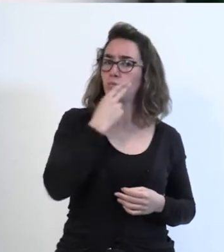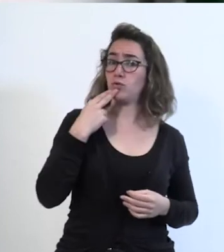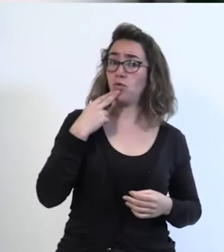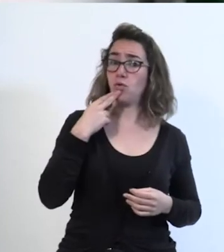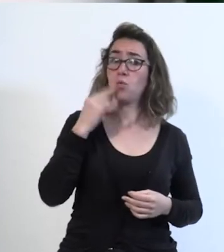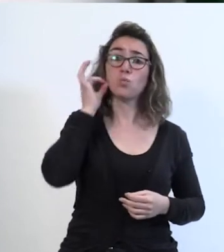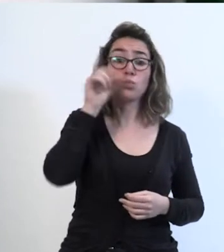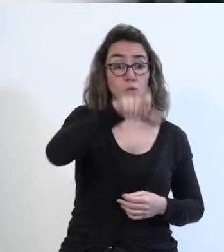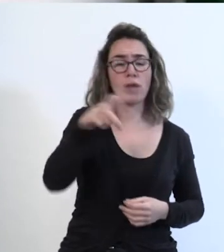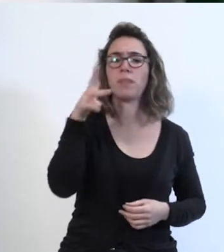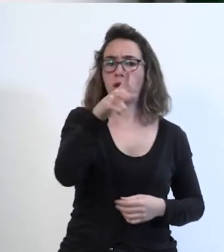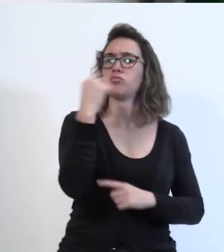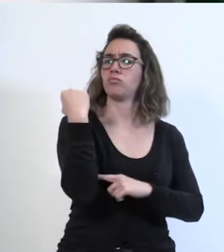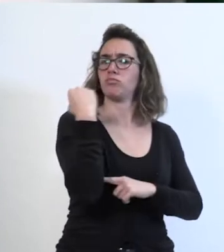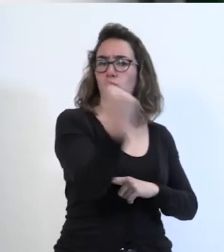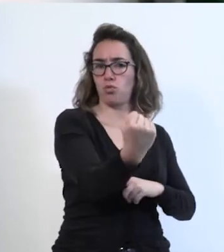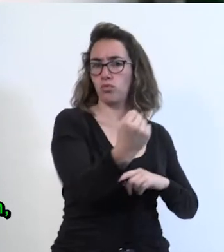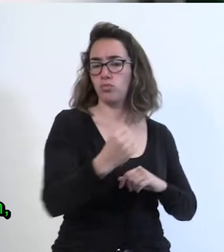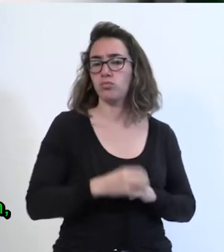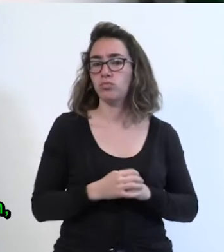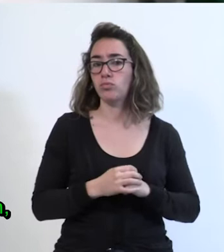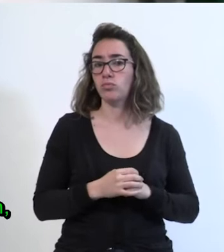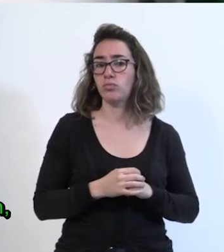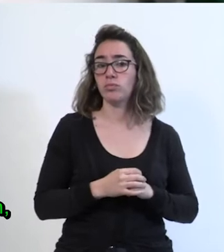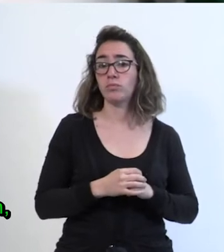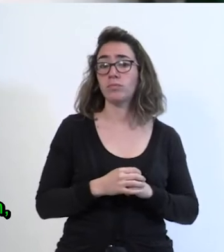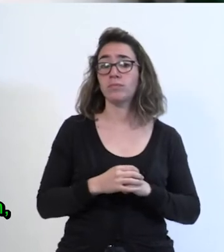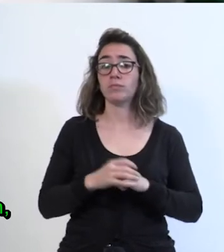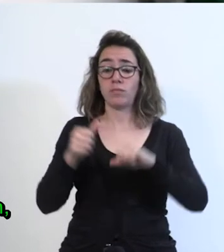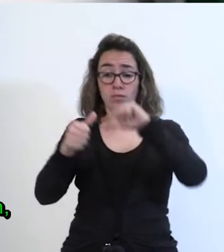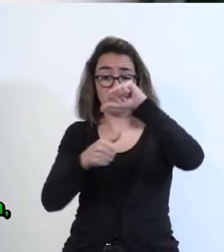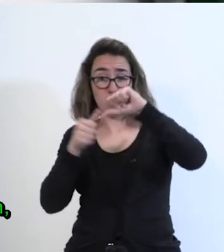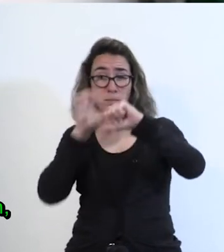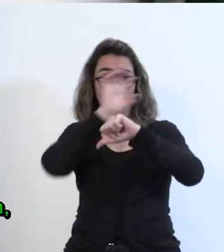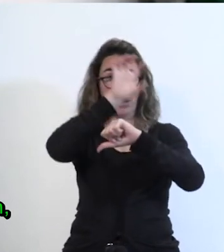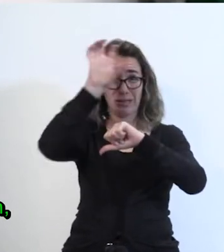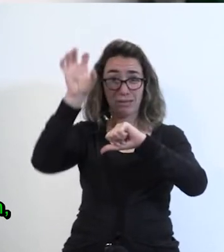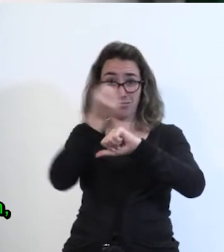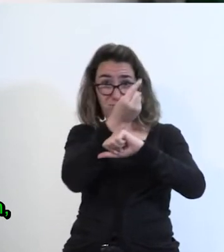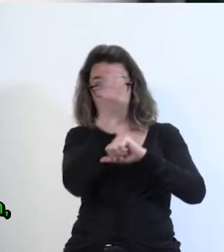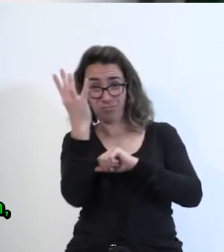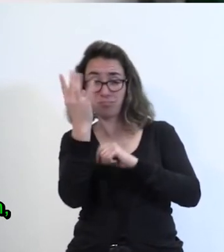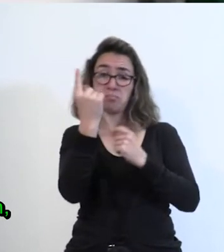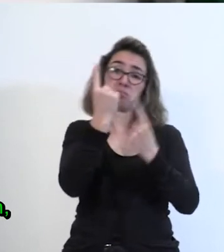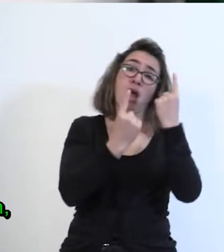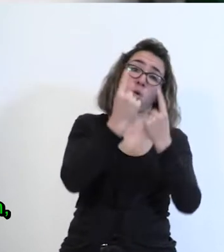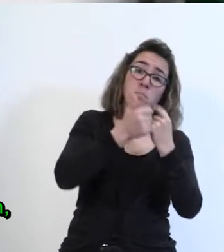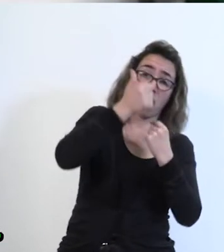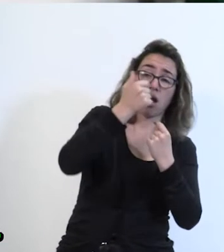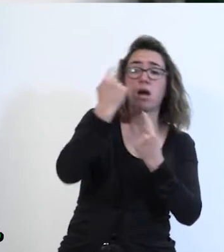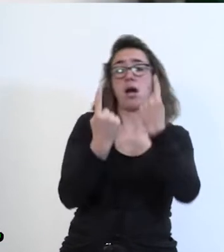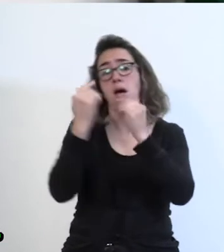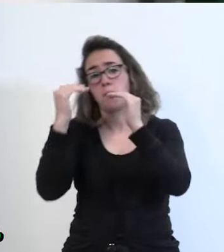de apoyo a los derechos de las mujeres. En el resto de países de la región, a cual más, a cual